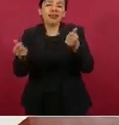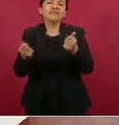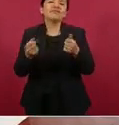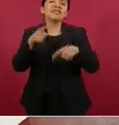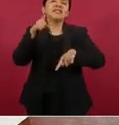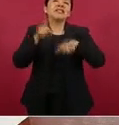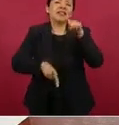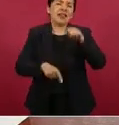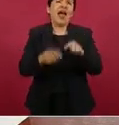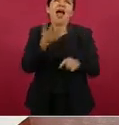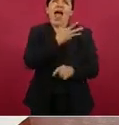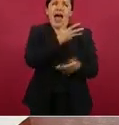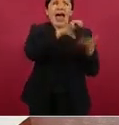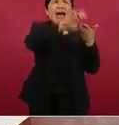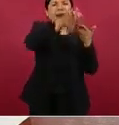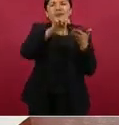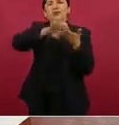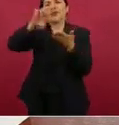Y hay bastantes ejemplos